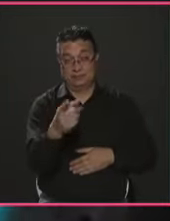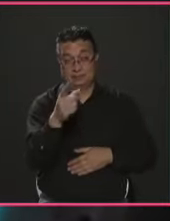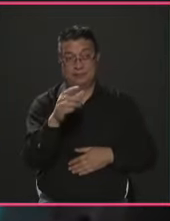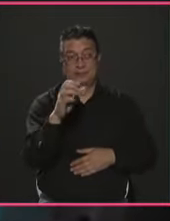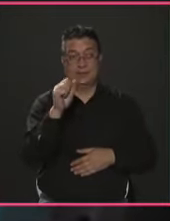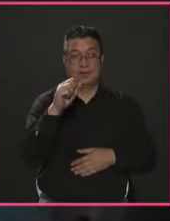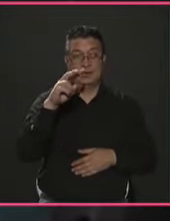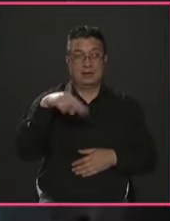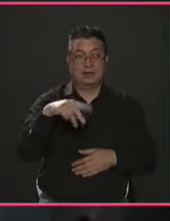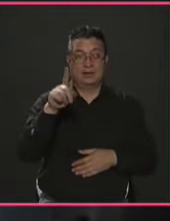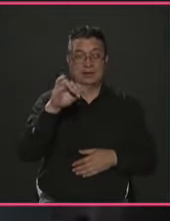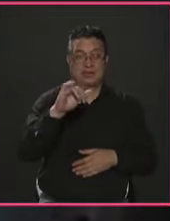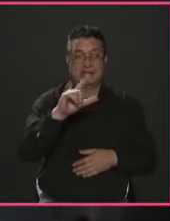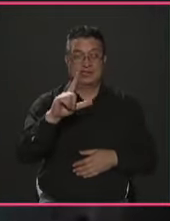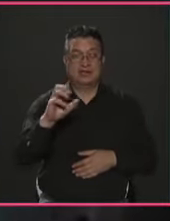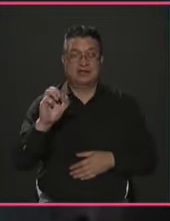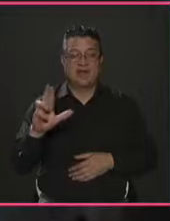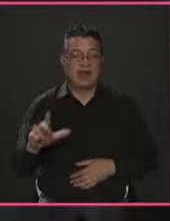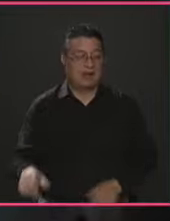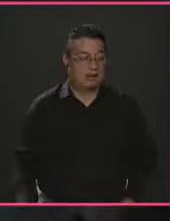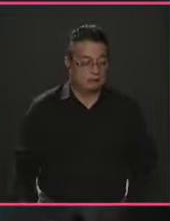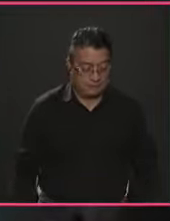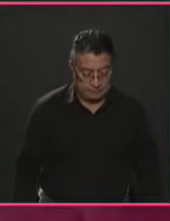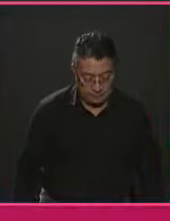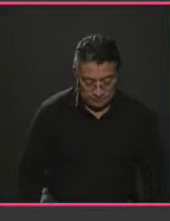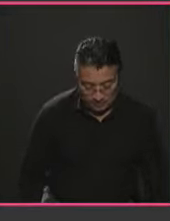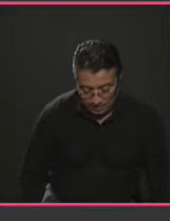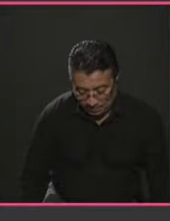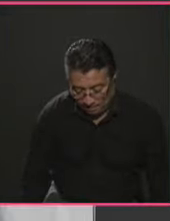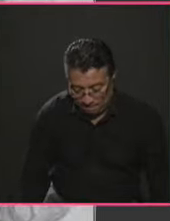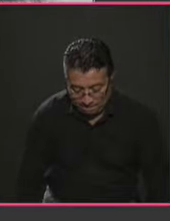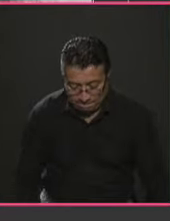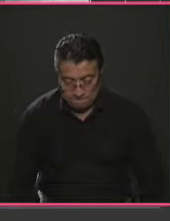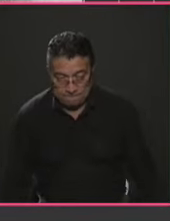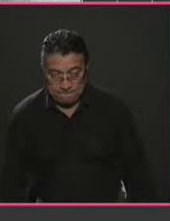an sillo un aplauso muy grande para